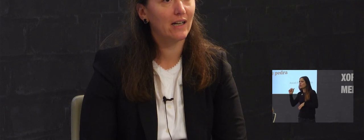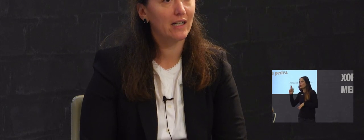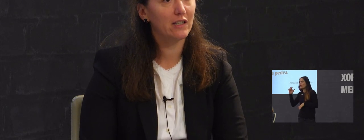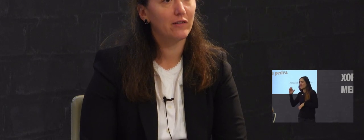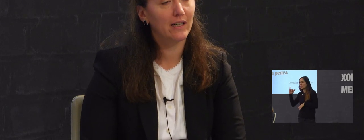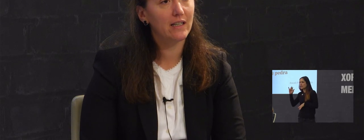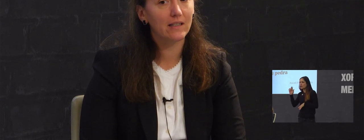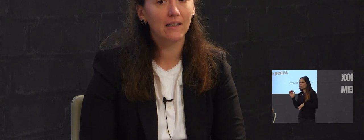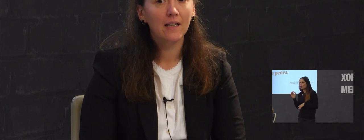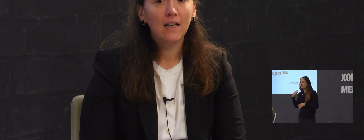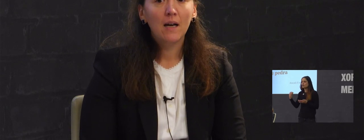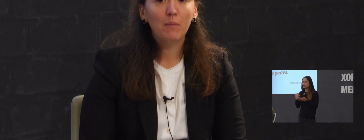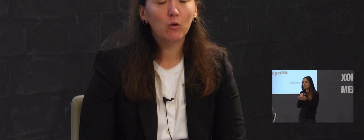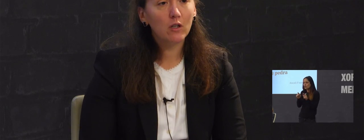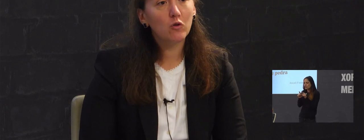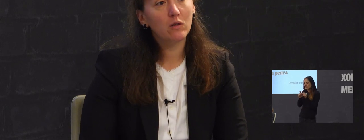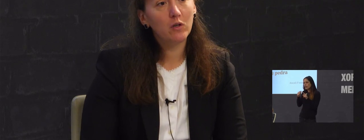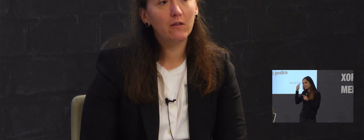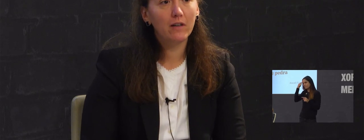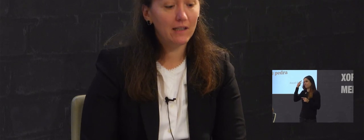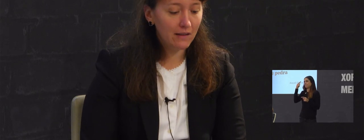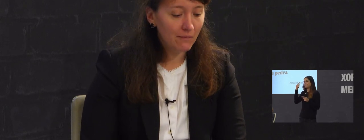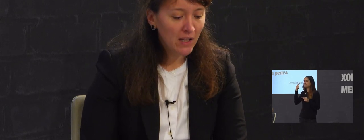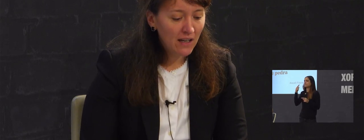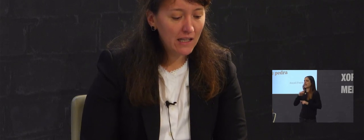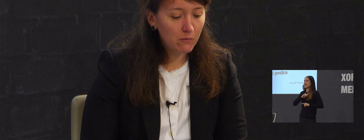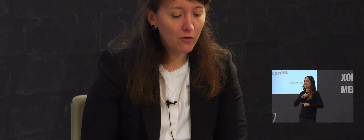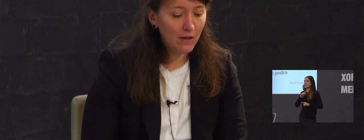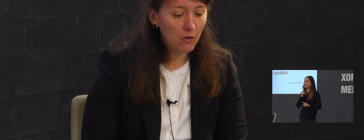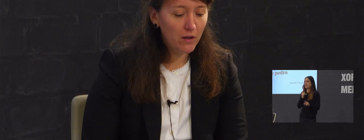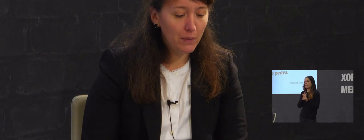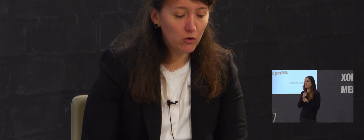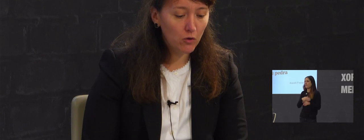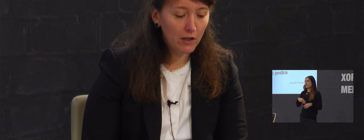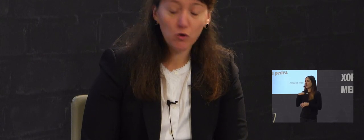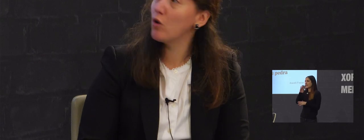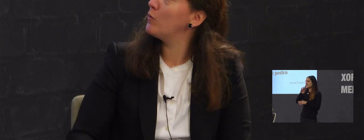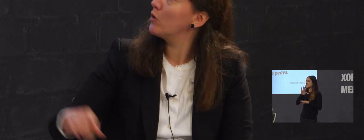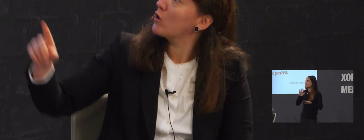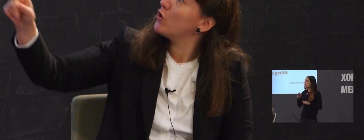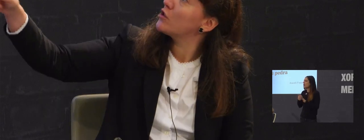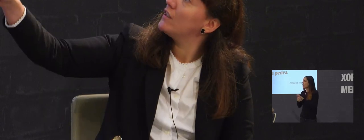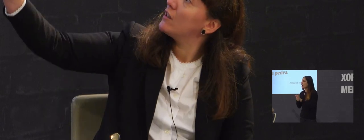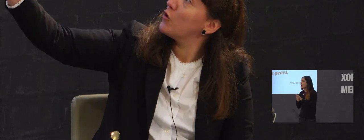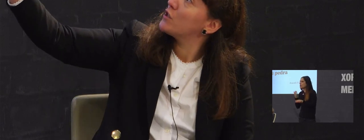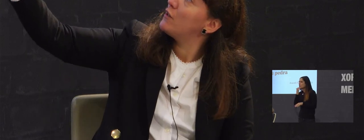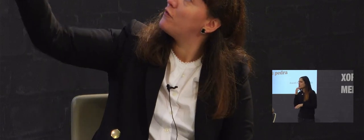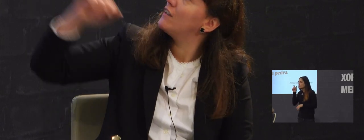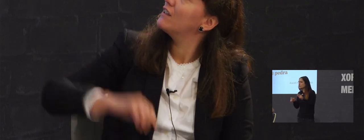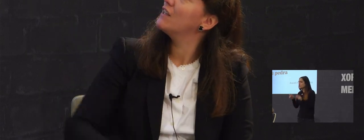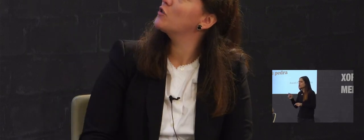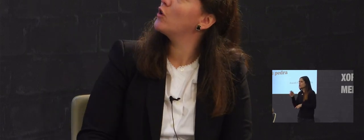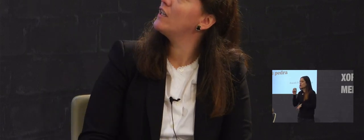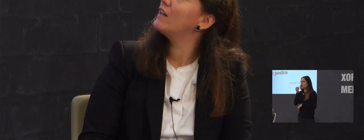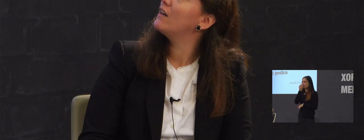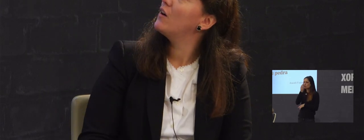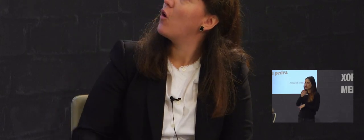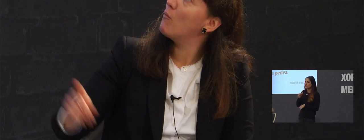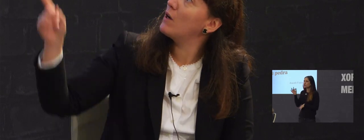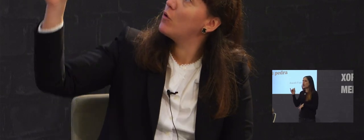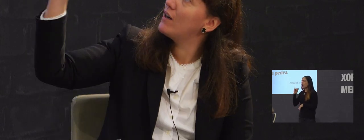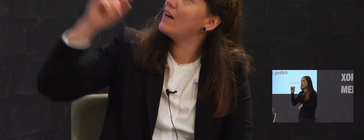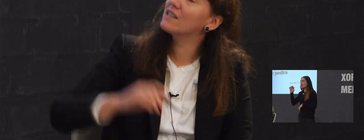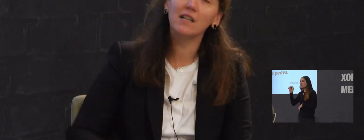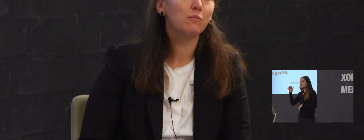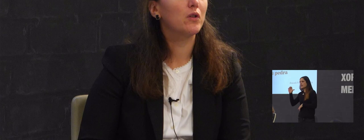líderes da guerrilla franquista. Pero outra cosa moi diferente é se vos falo de persoeiros como Rosa, Josefa, Isolina